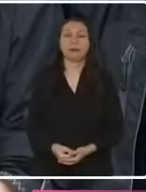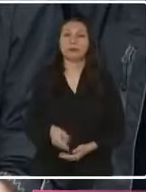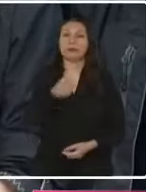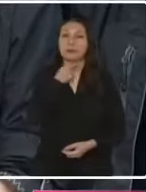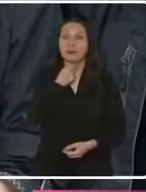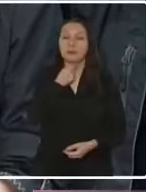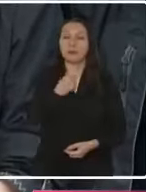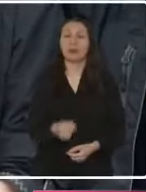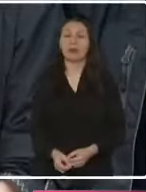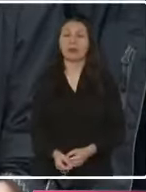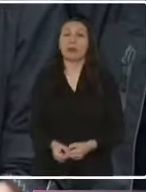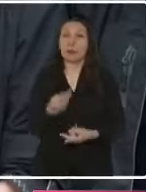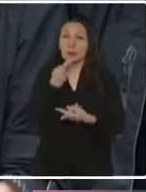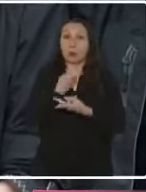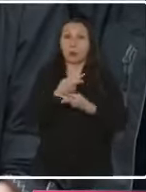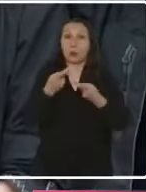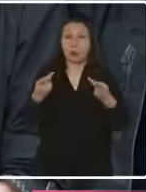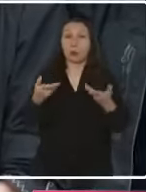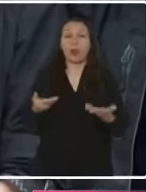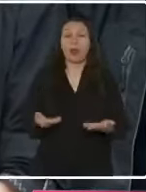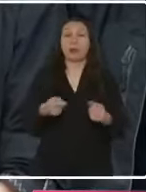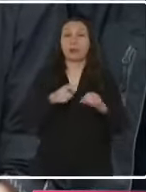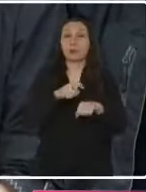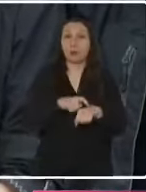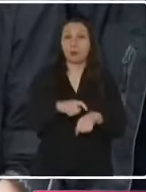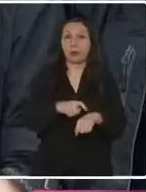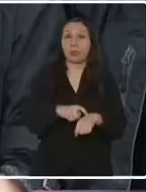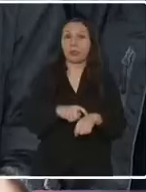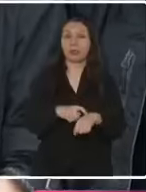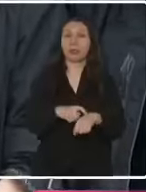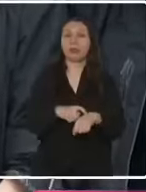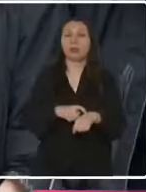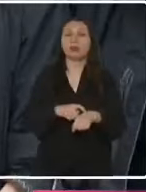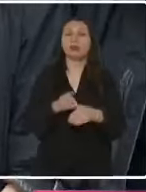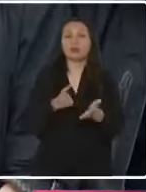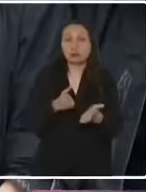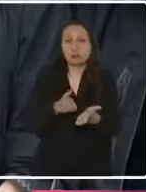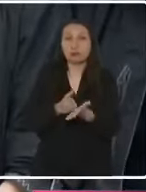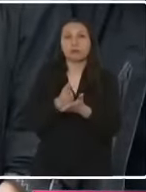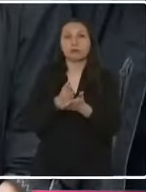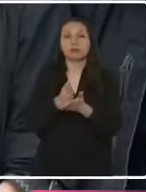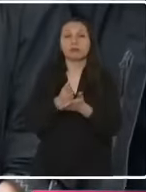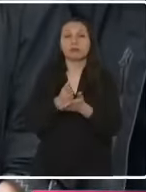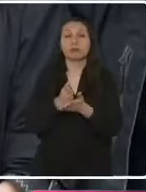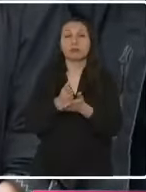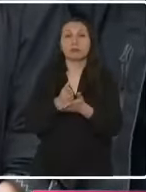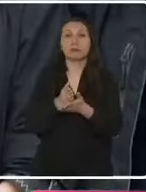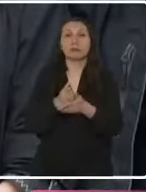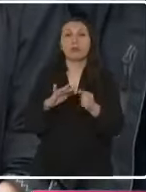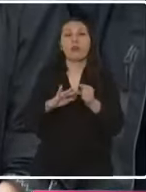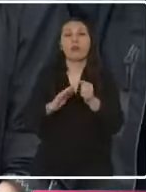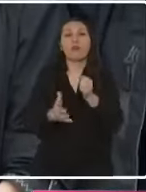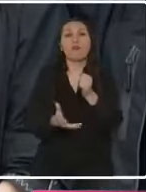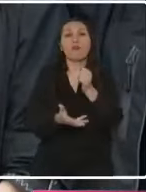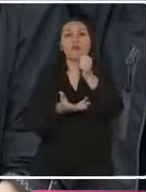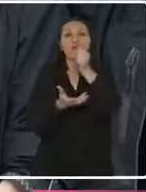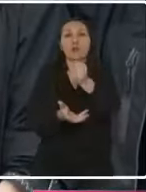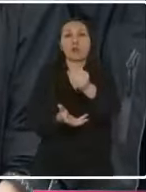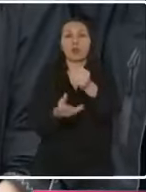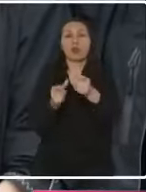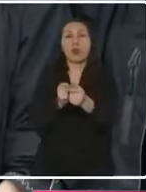Quiero anunciar en este momento la activación del Fondo Nacional de